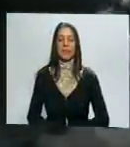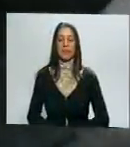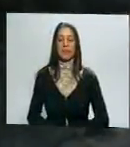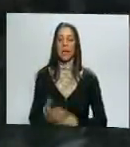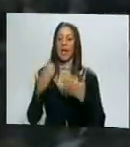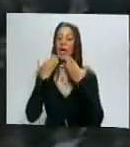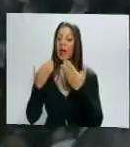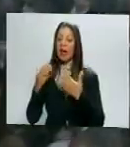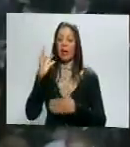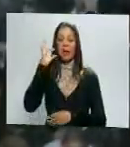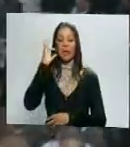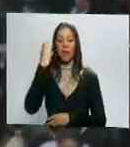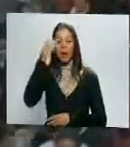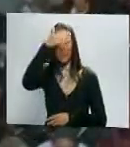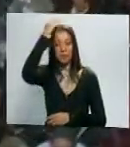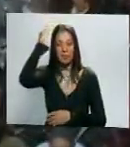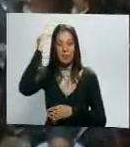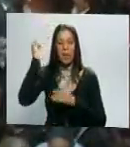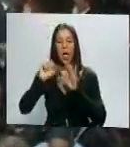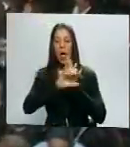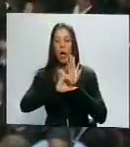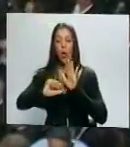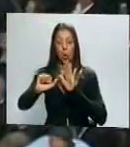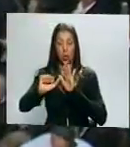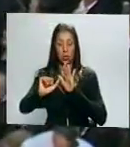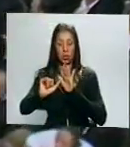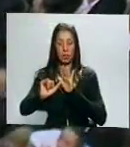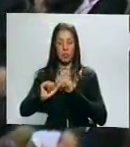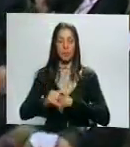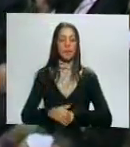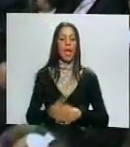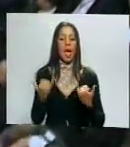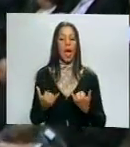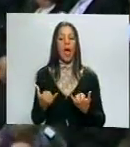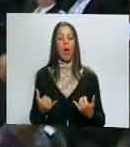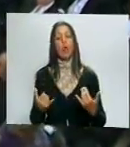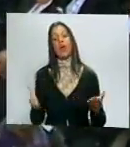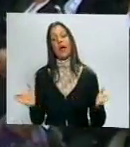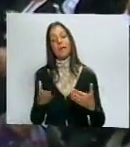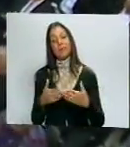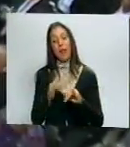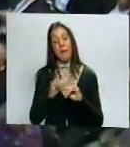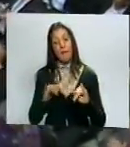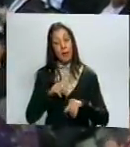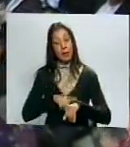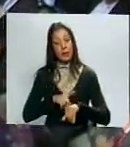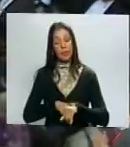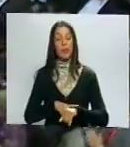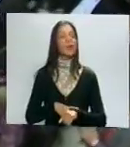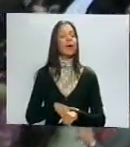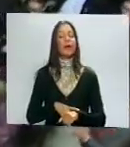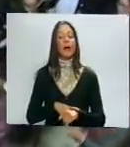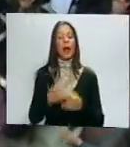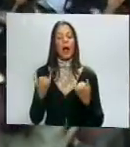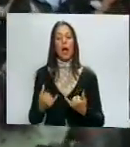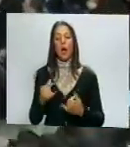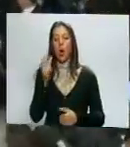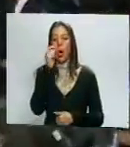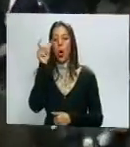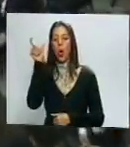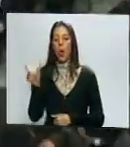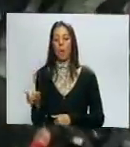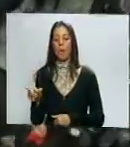a la constituyente Herrera. Voy a cerrar este debate dando la palabra al constituyente Eduardo